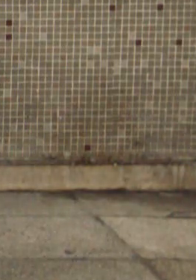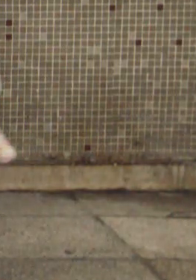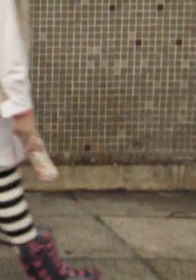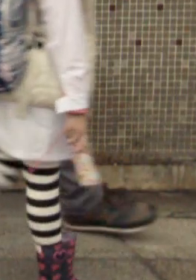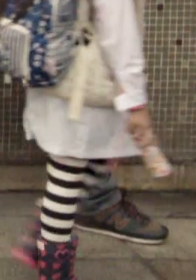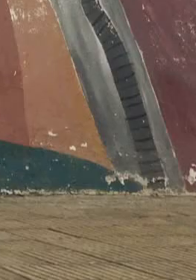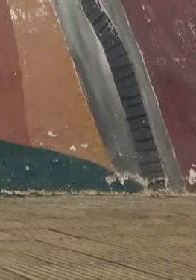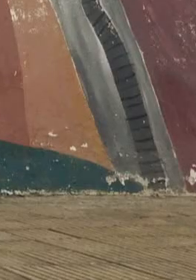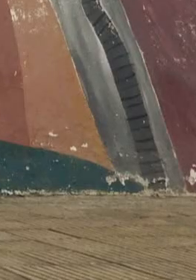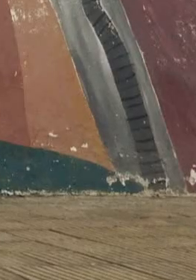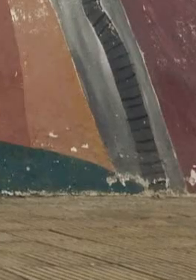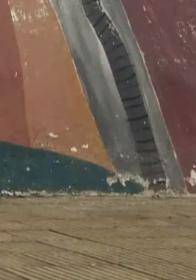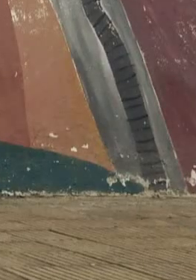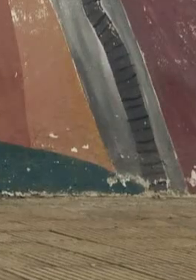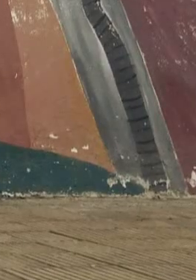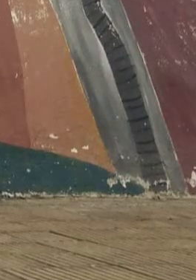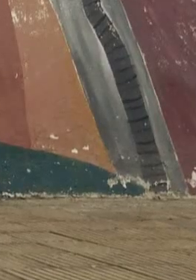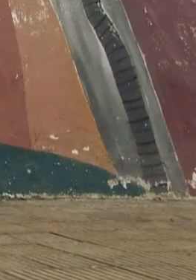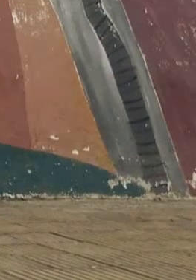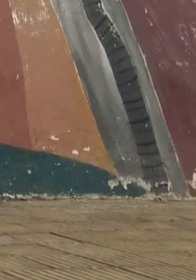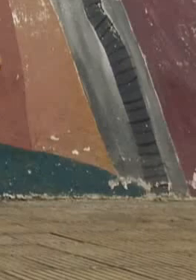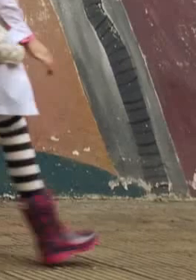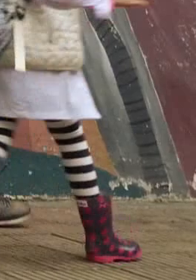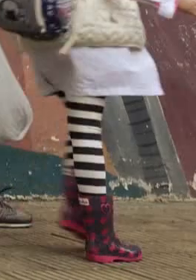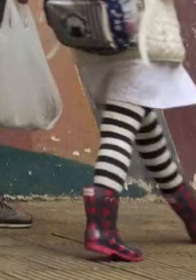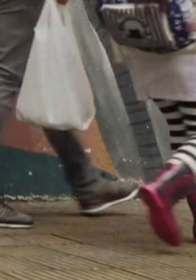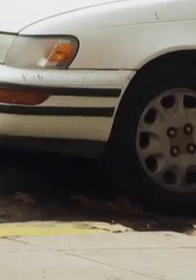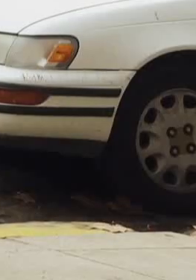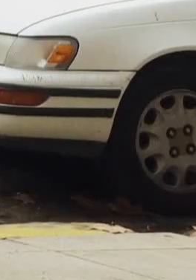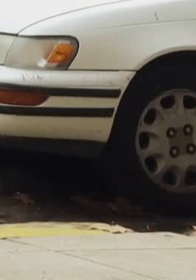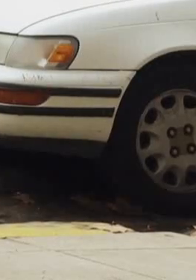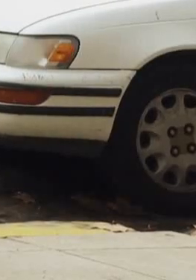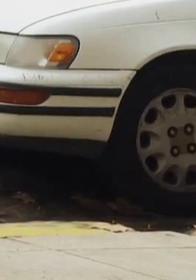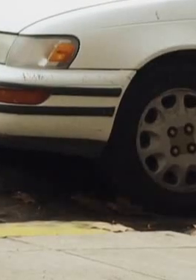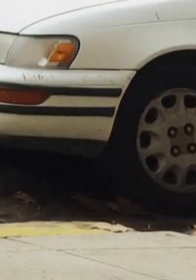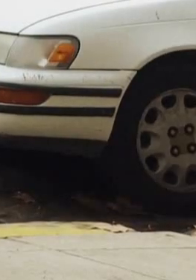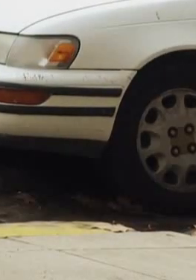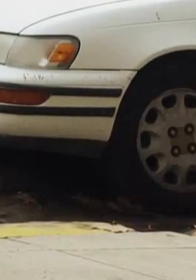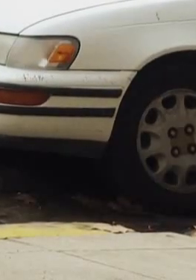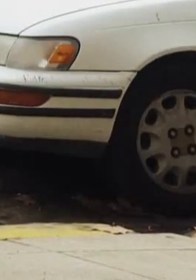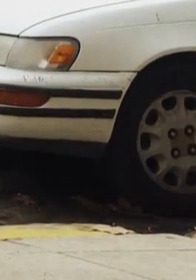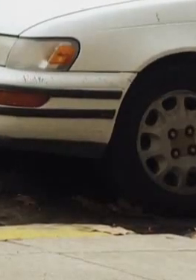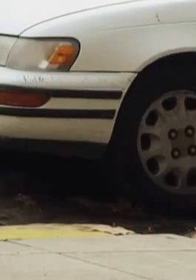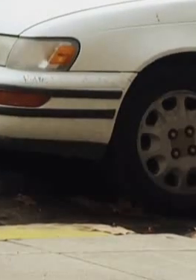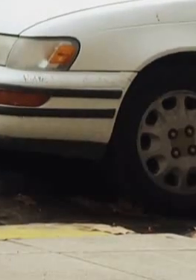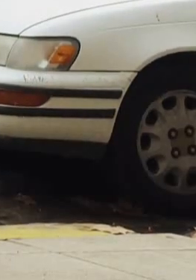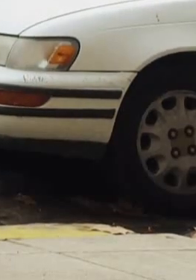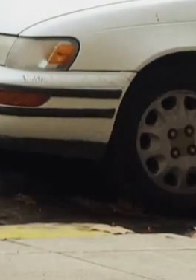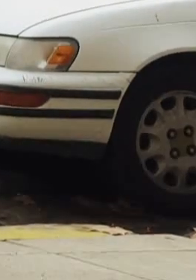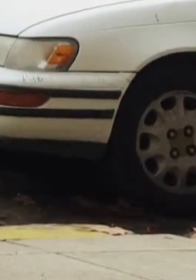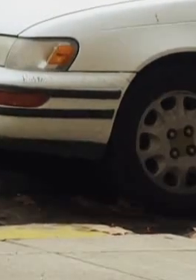es fanático. Y como a mí me gusta verlo contento, le dije que sí, pero con una